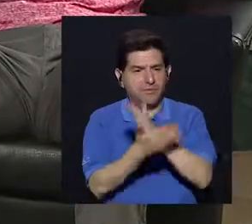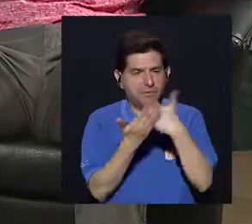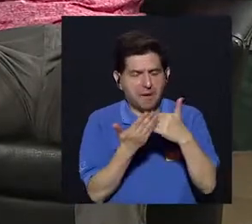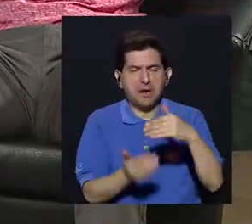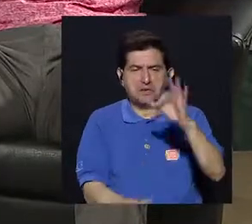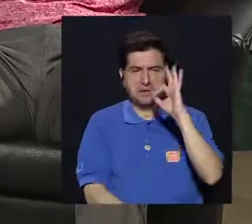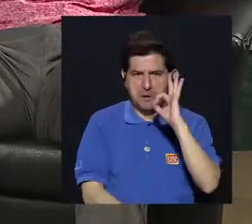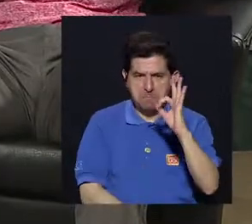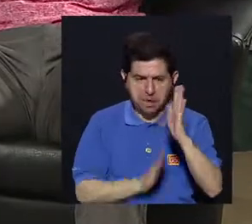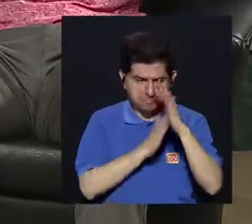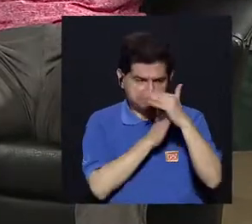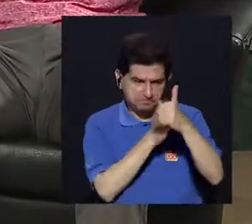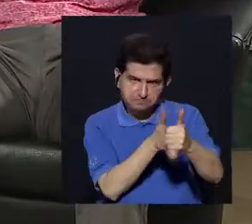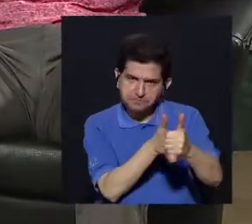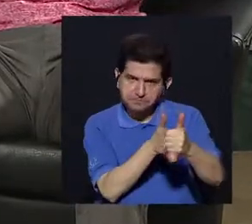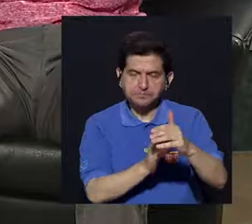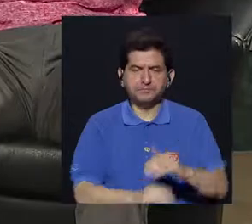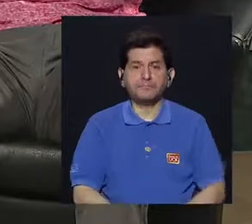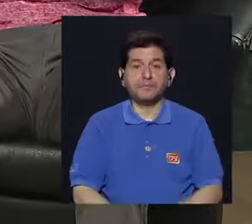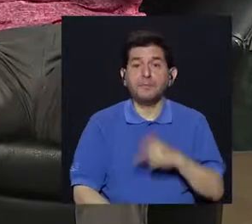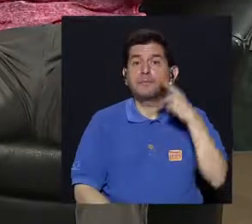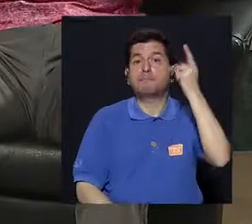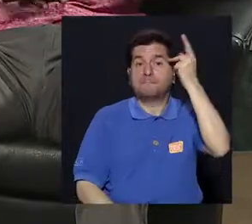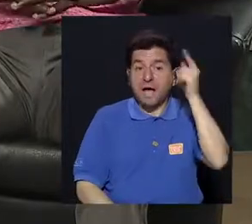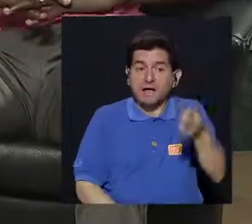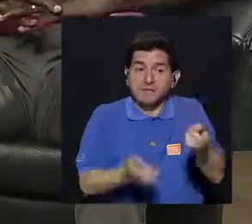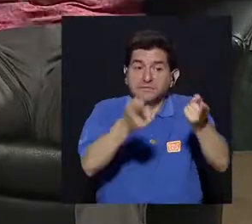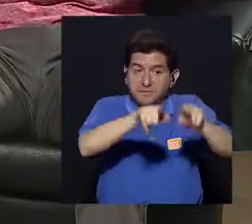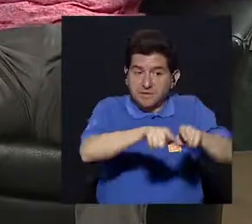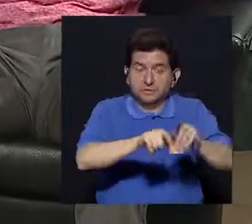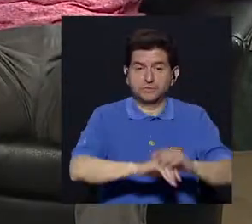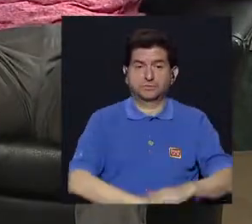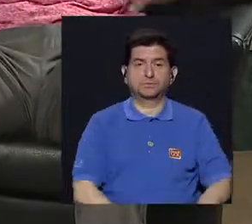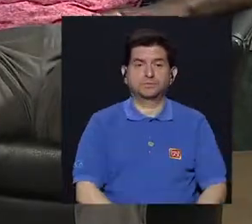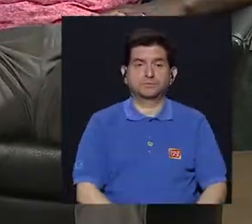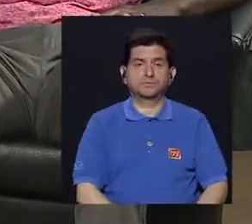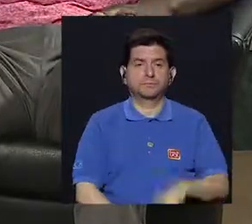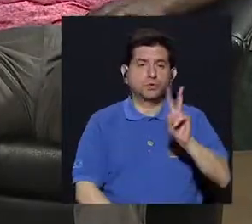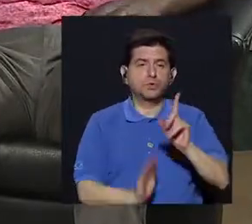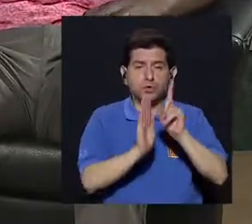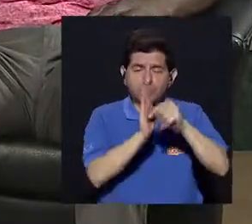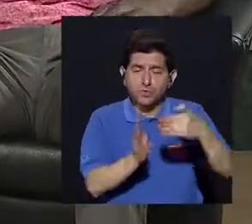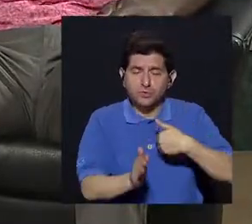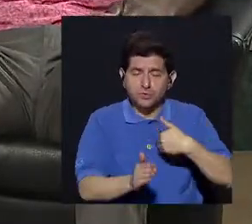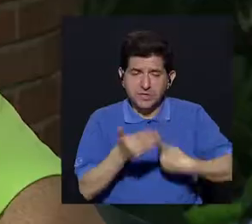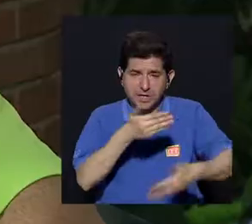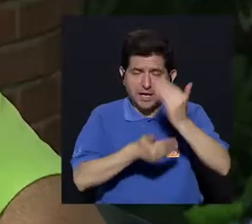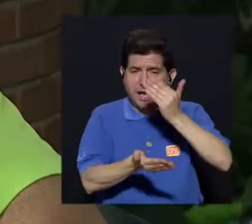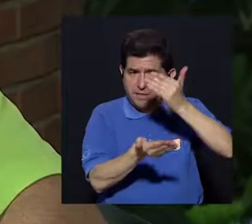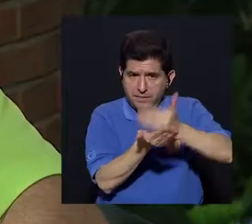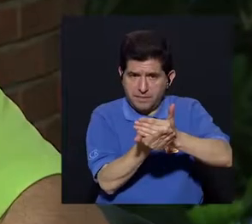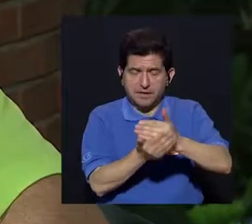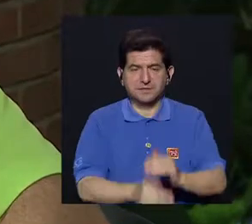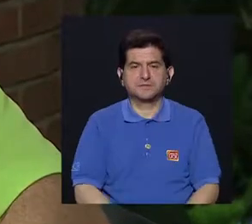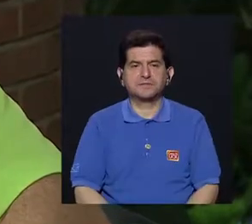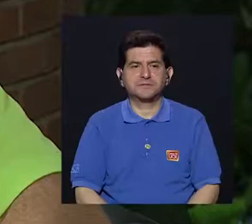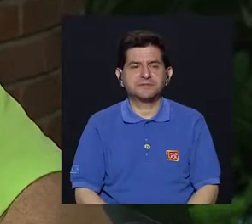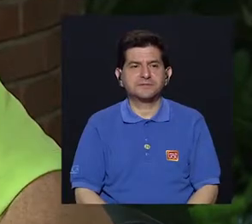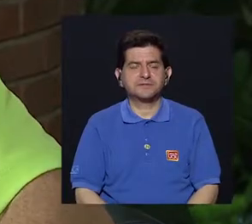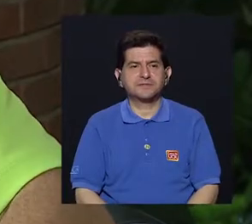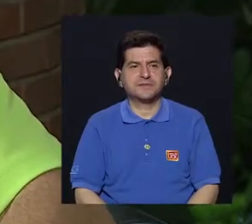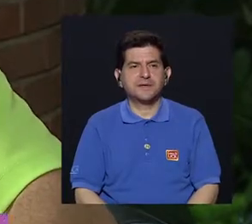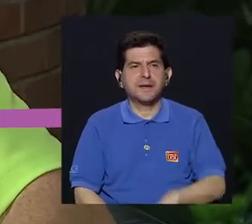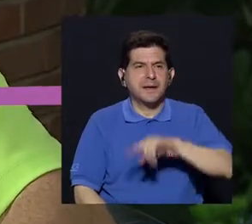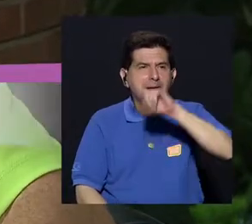alimentación tiene que ser parte muy bien guiada, ¿verdad?, por los padres en ese caso. Claro. Dos minutos nos quedan para el corte,